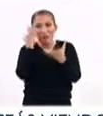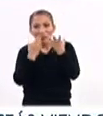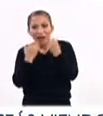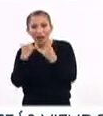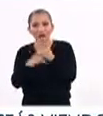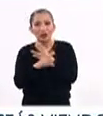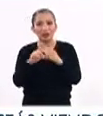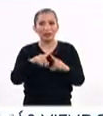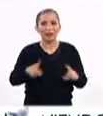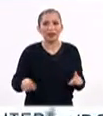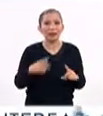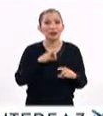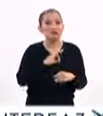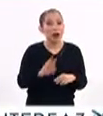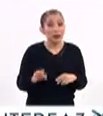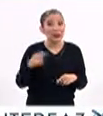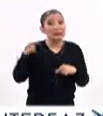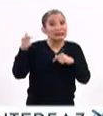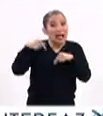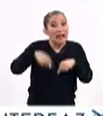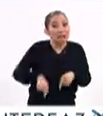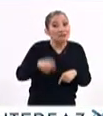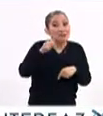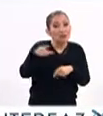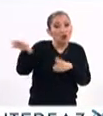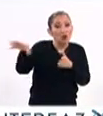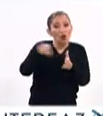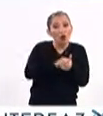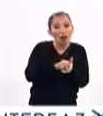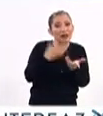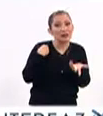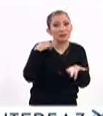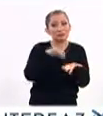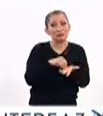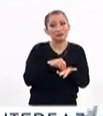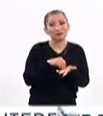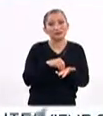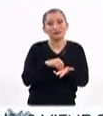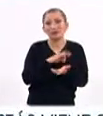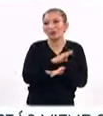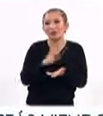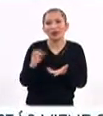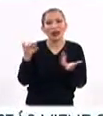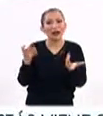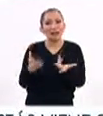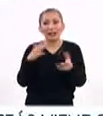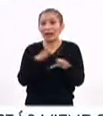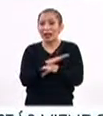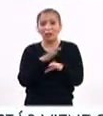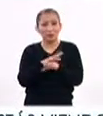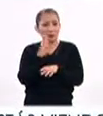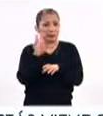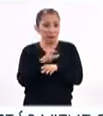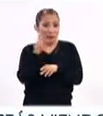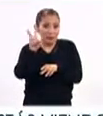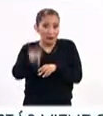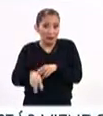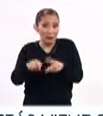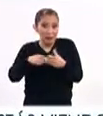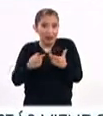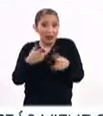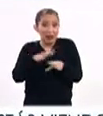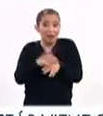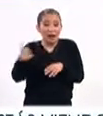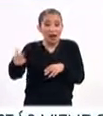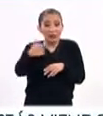aprender cosas diferentes que las puedes traer aquí a tu mismo país y poderlas implementar y poder realizar un cambio, porque realmente el cambio empieza